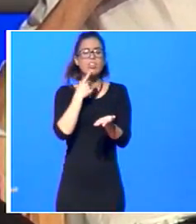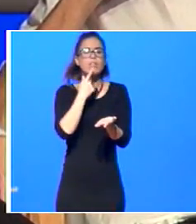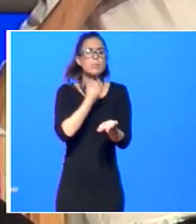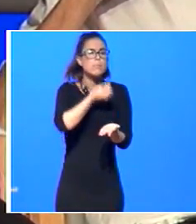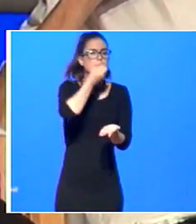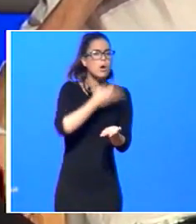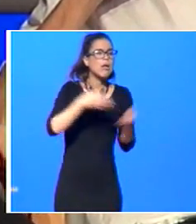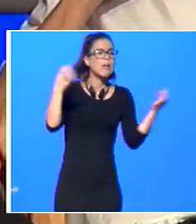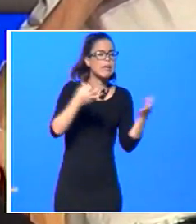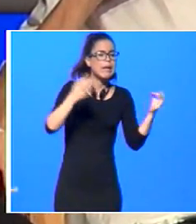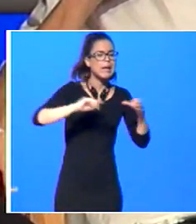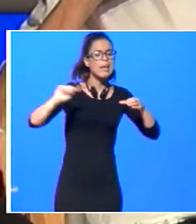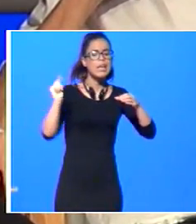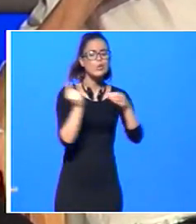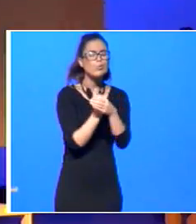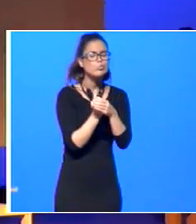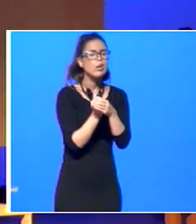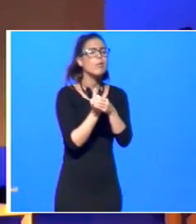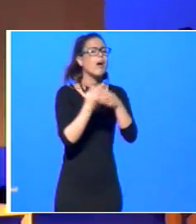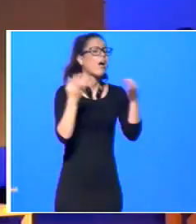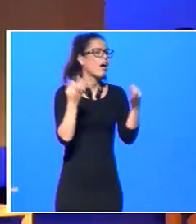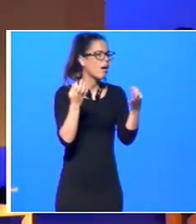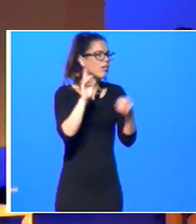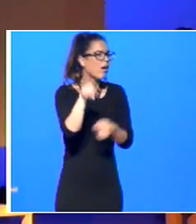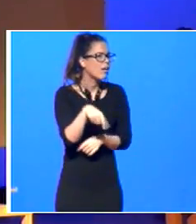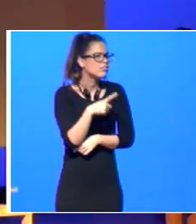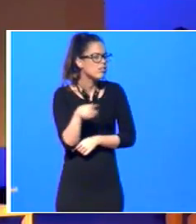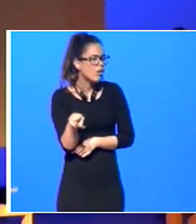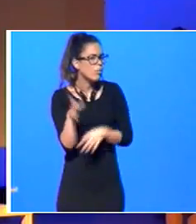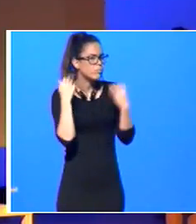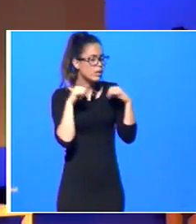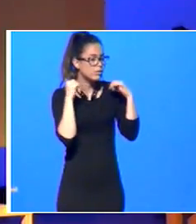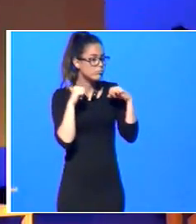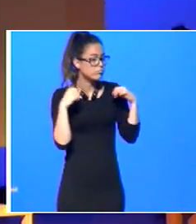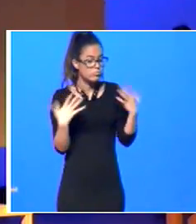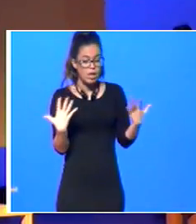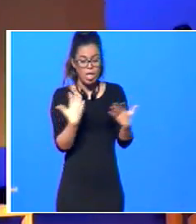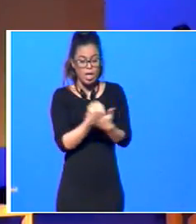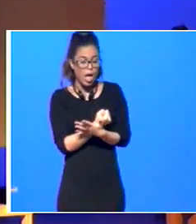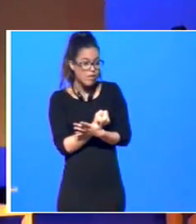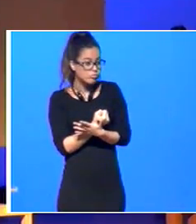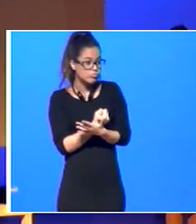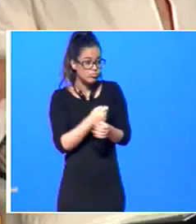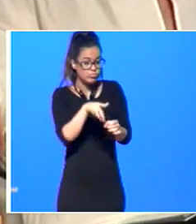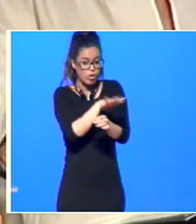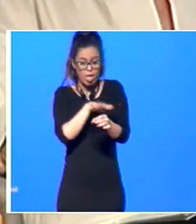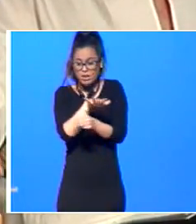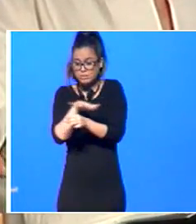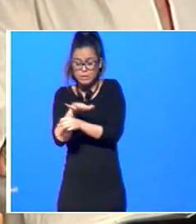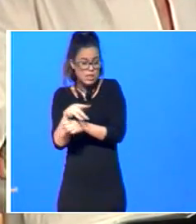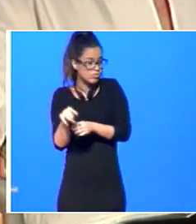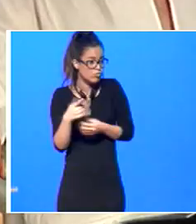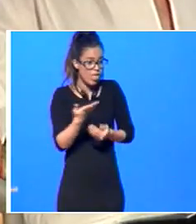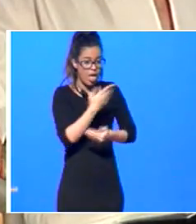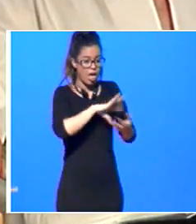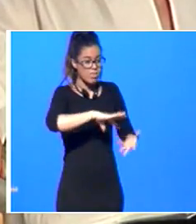hace inclusiva una práctica. Es generalizable y afecta a todas las dimensiones de la actuación. Y sobre